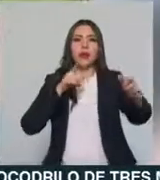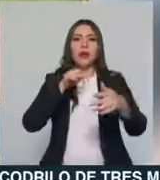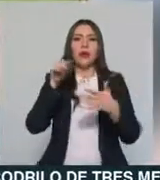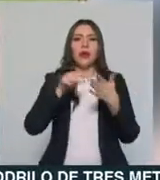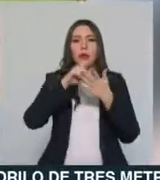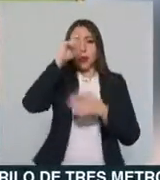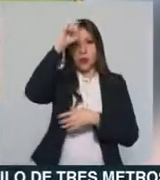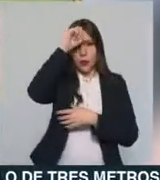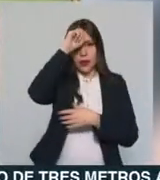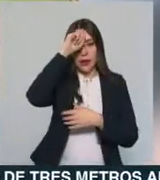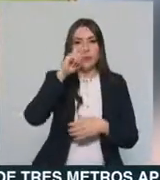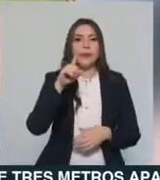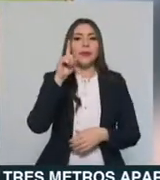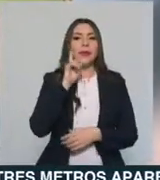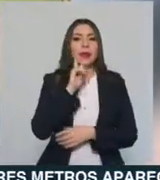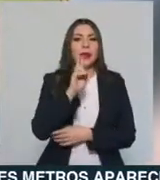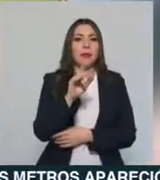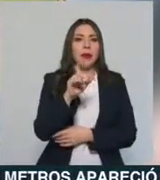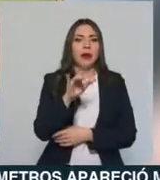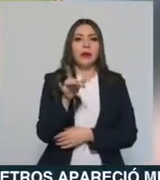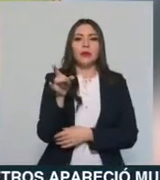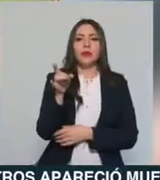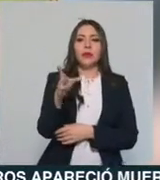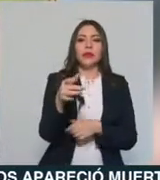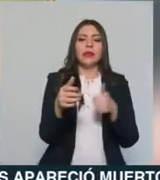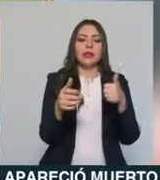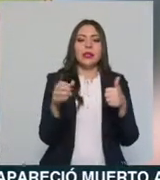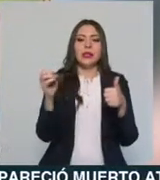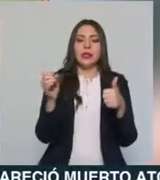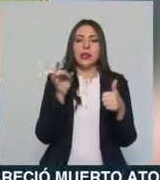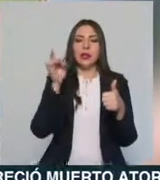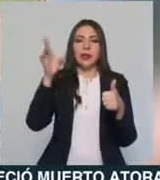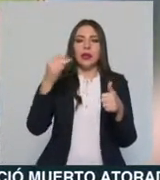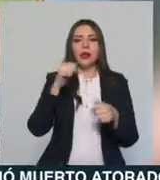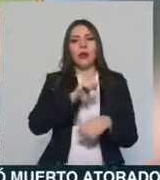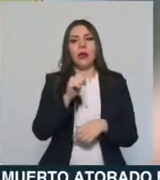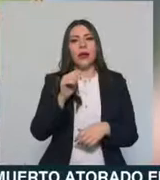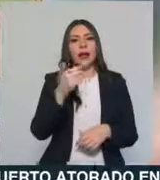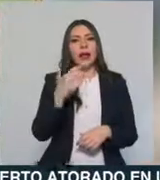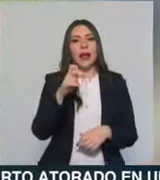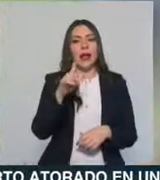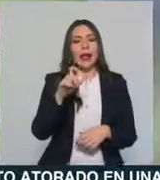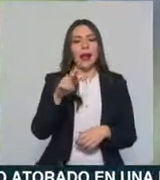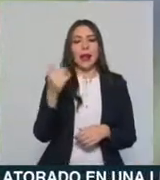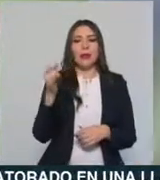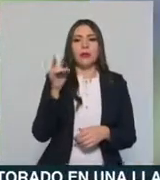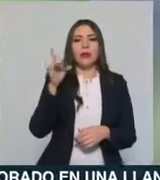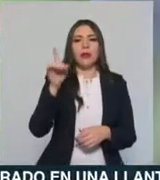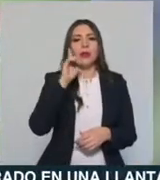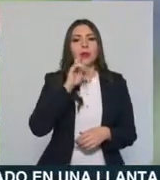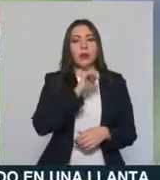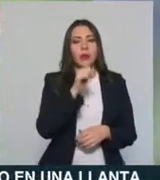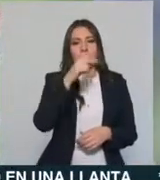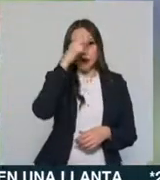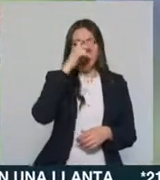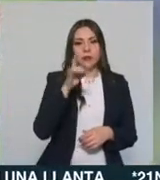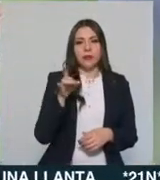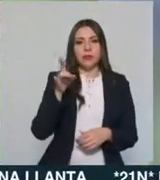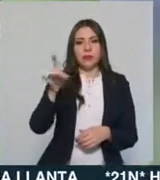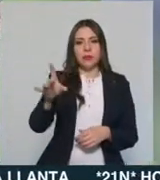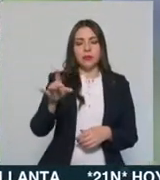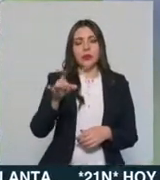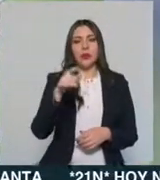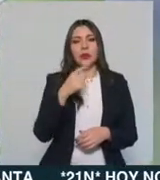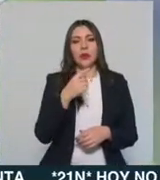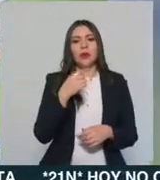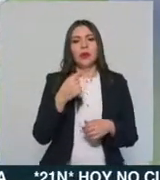Turquía. Valencia derrotó 6-0 a Virgin Chenier y Elena Yachnik. Abitia, por su parte, venció 7-1 a Ann Marcel dos Santos